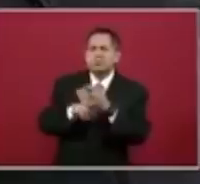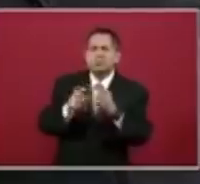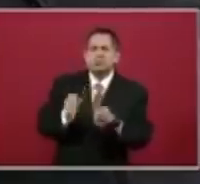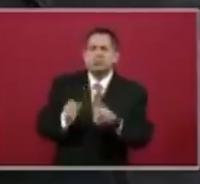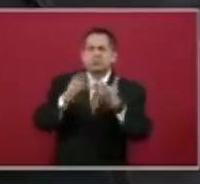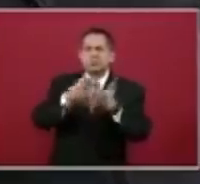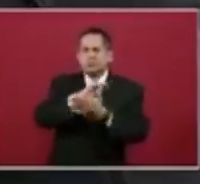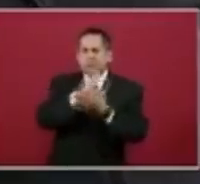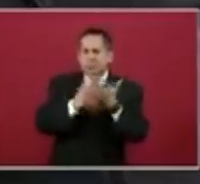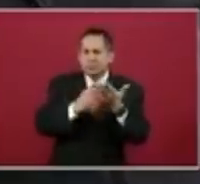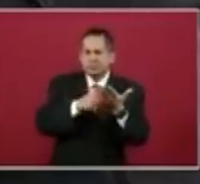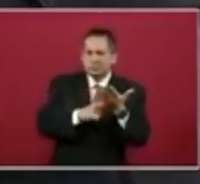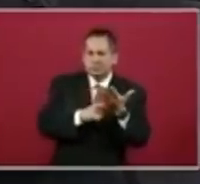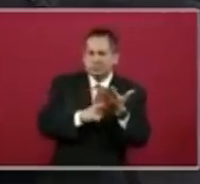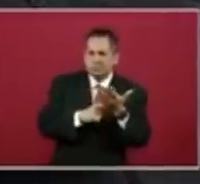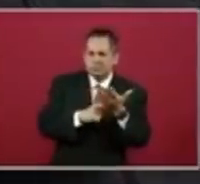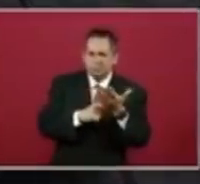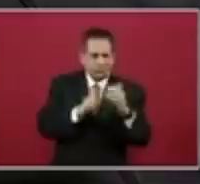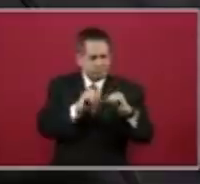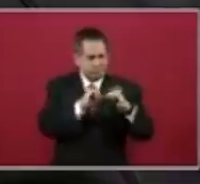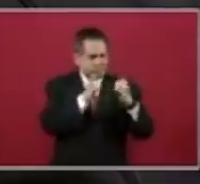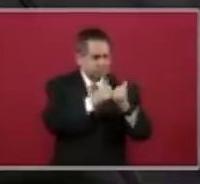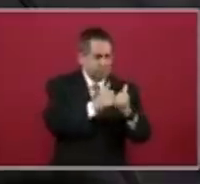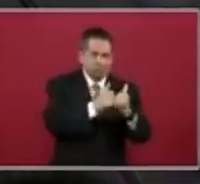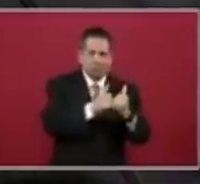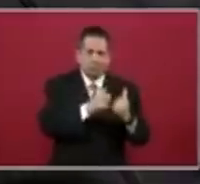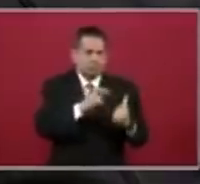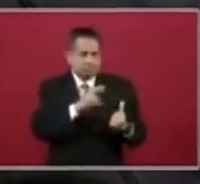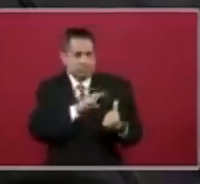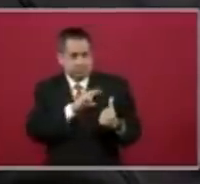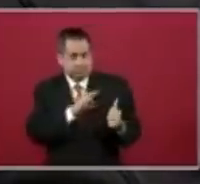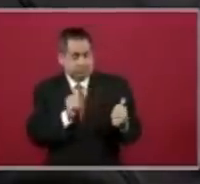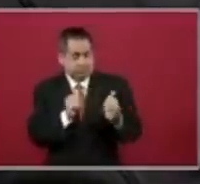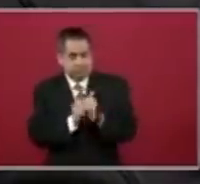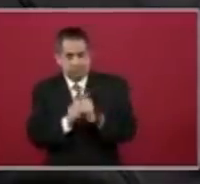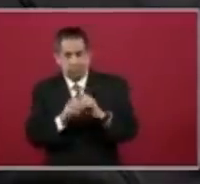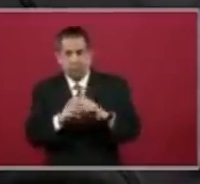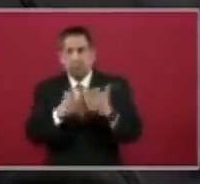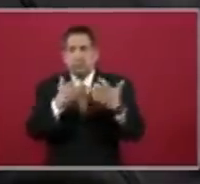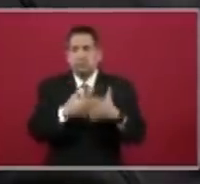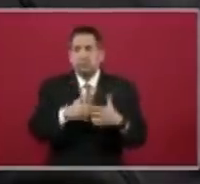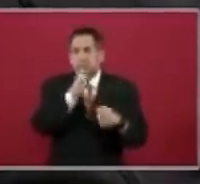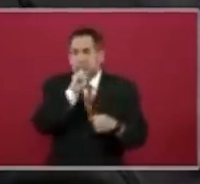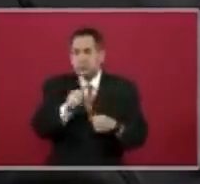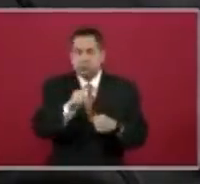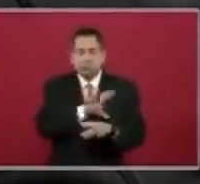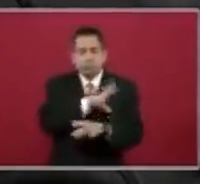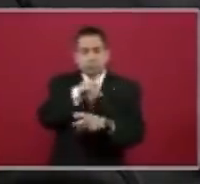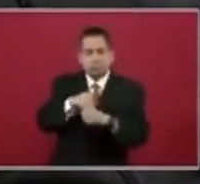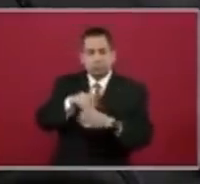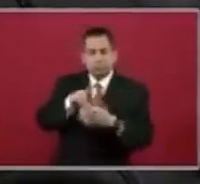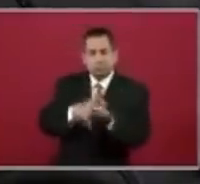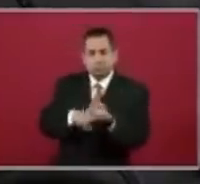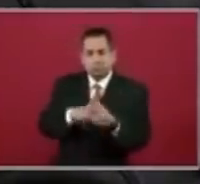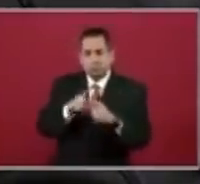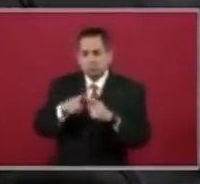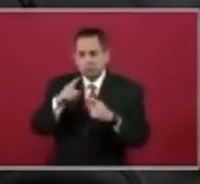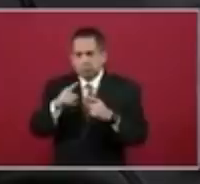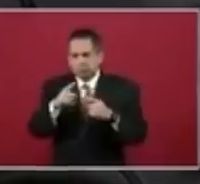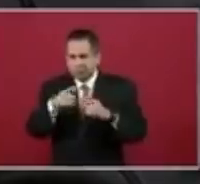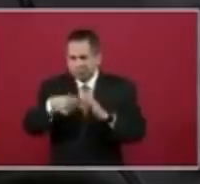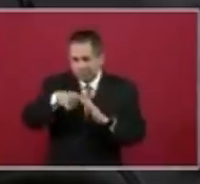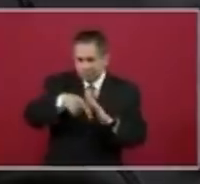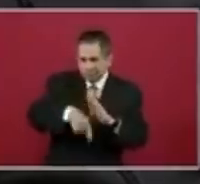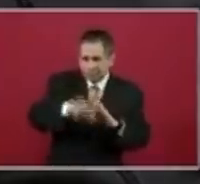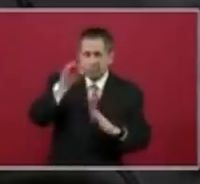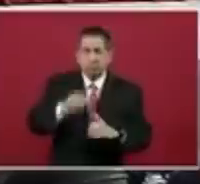esos contratos son farmouts, o sea, asociación pública-privada en donde la compañía también está involucrada en perforación y